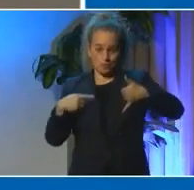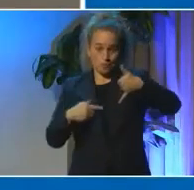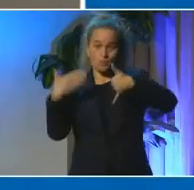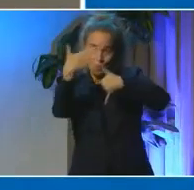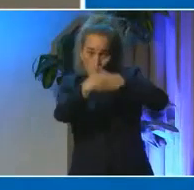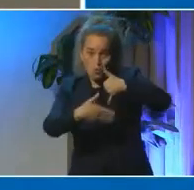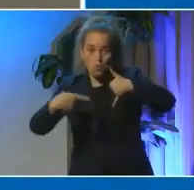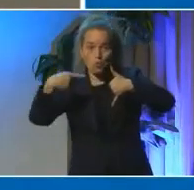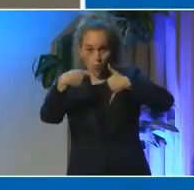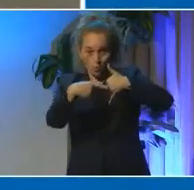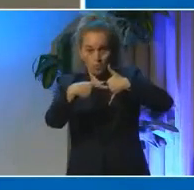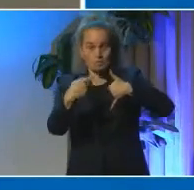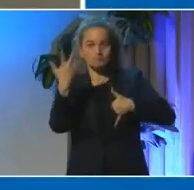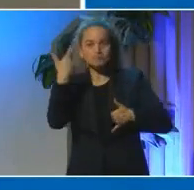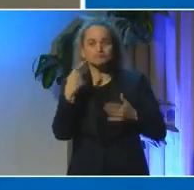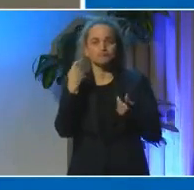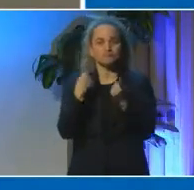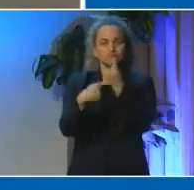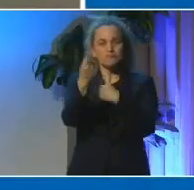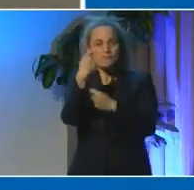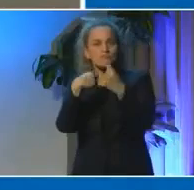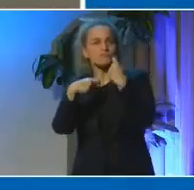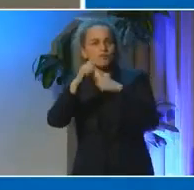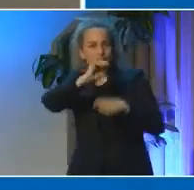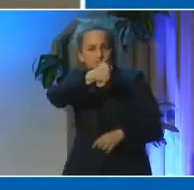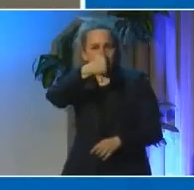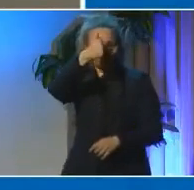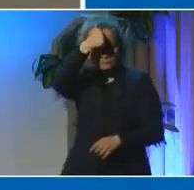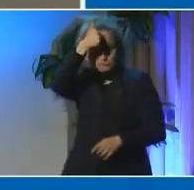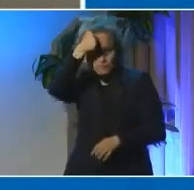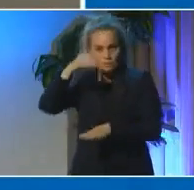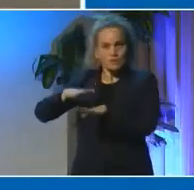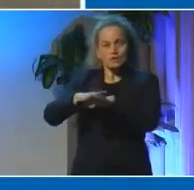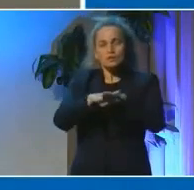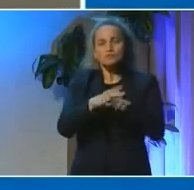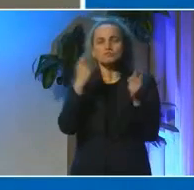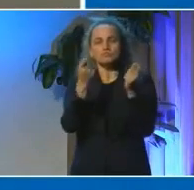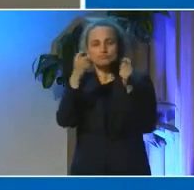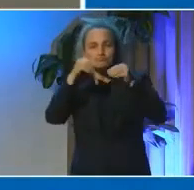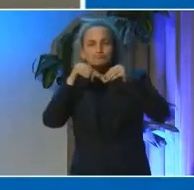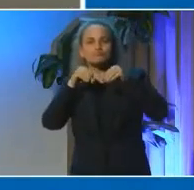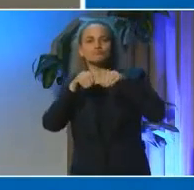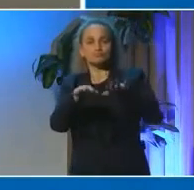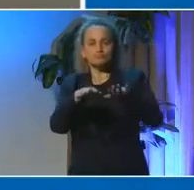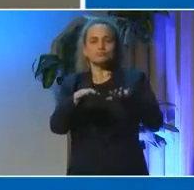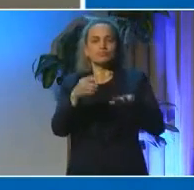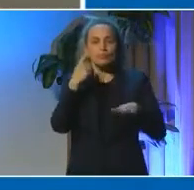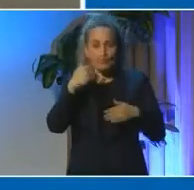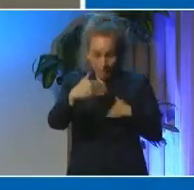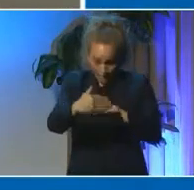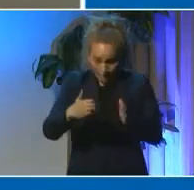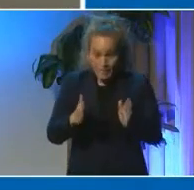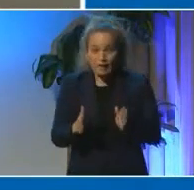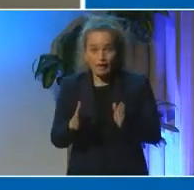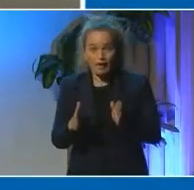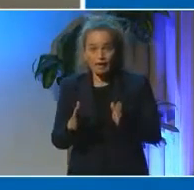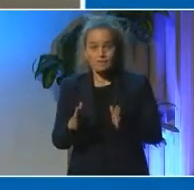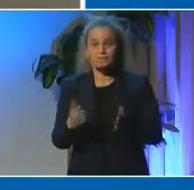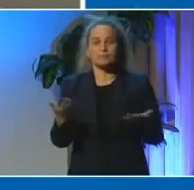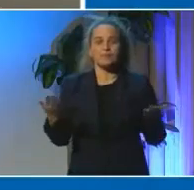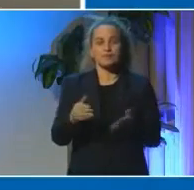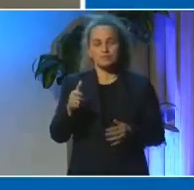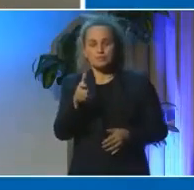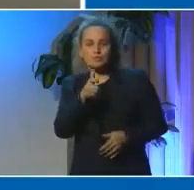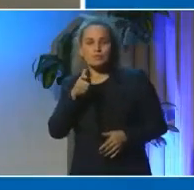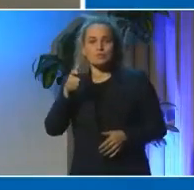para diallo un mercado piloto en esto anunciamos el retiro de las cajas de nuestro portafolio de Whisky de Johnny